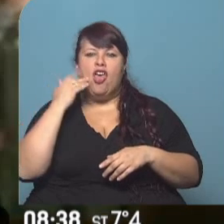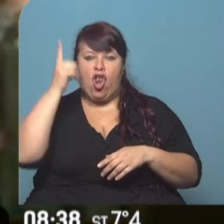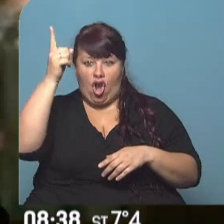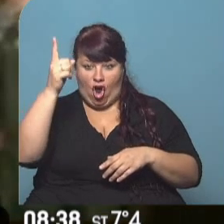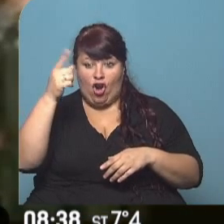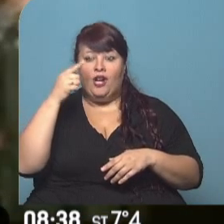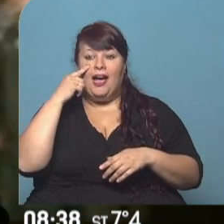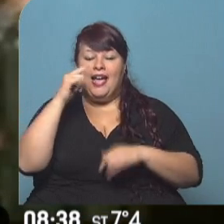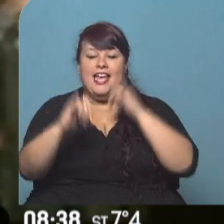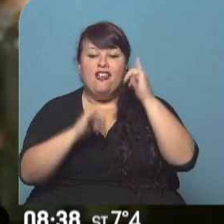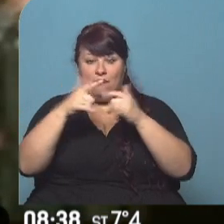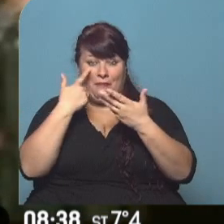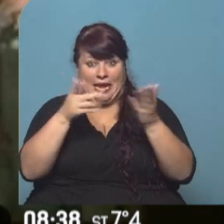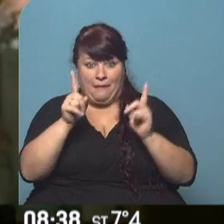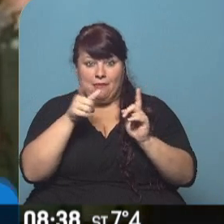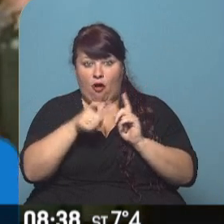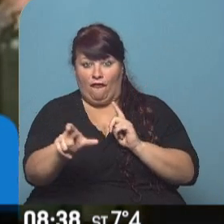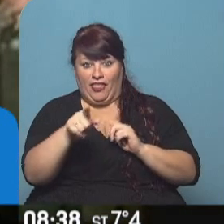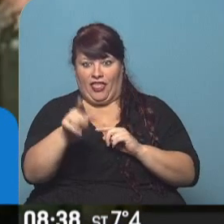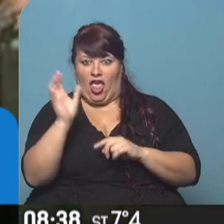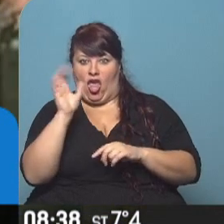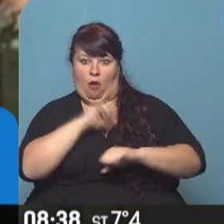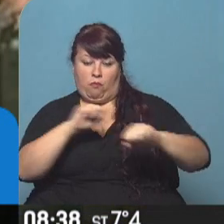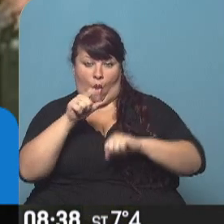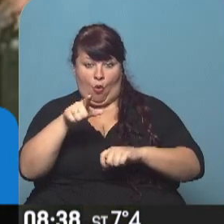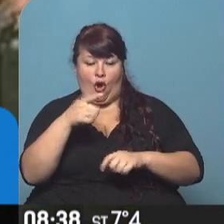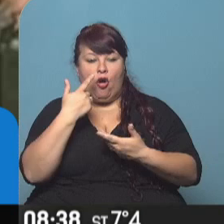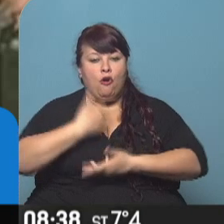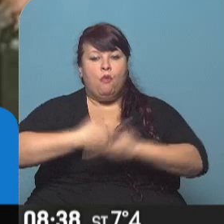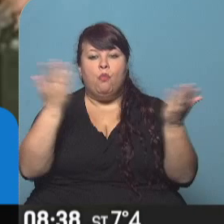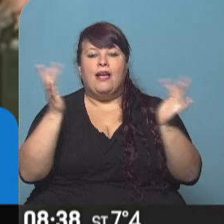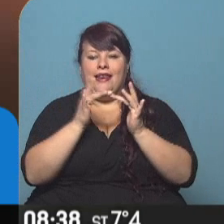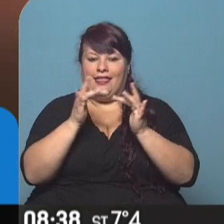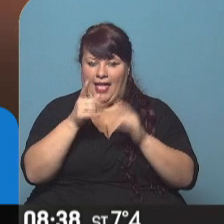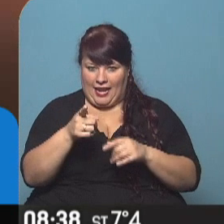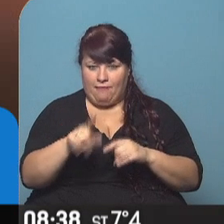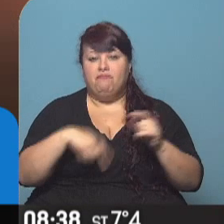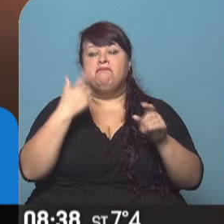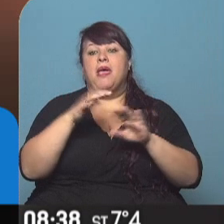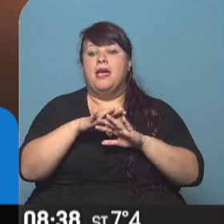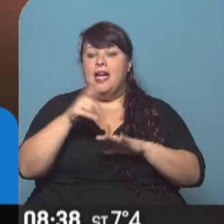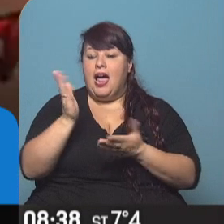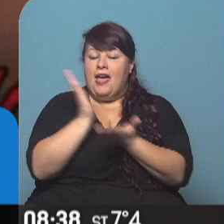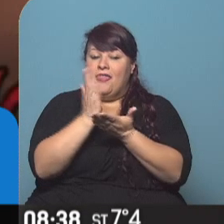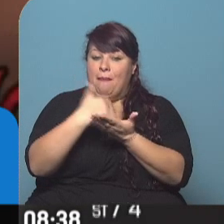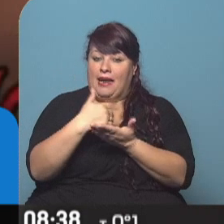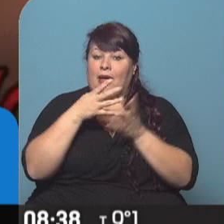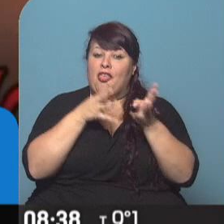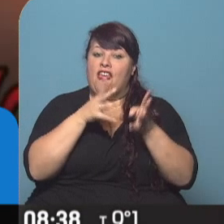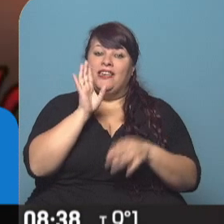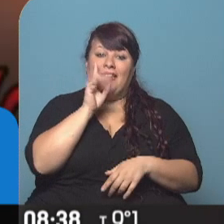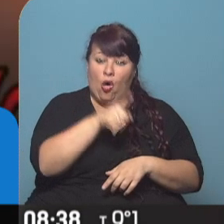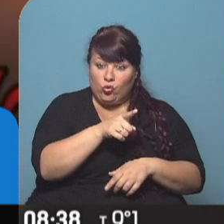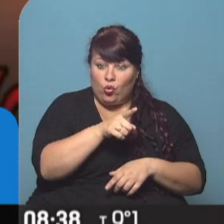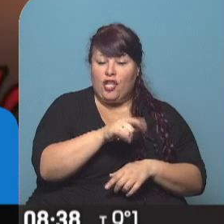Allí está parte justamente de este video publicado en un portal, horas después de que el Departamento de Defensa